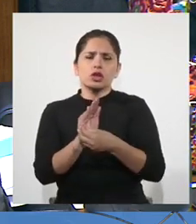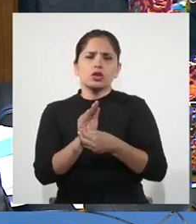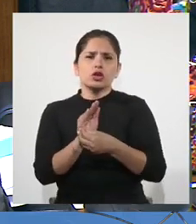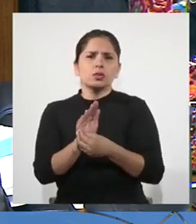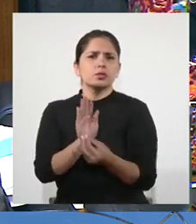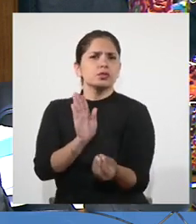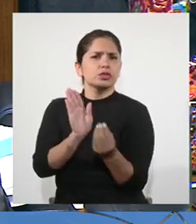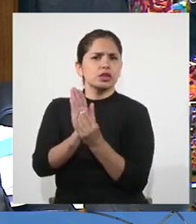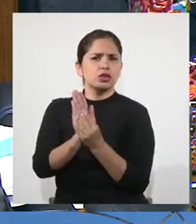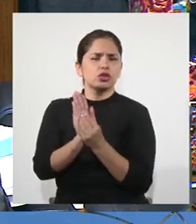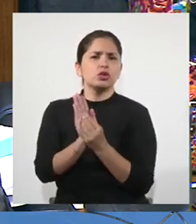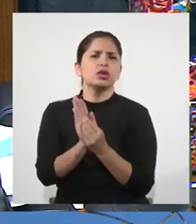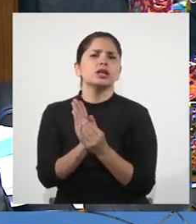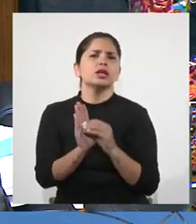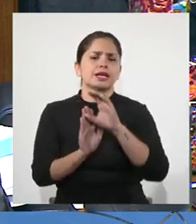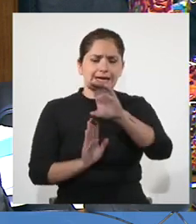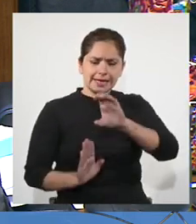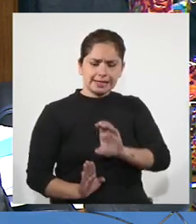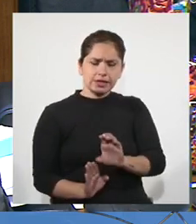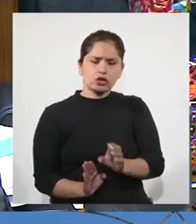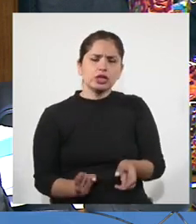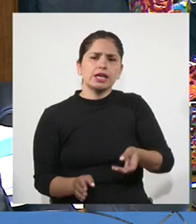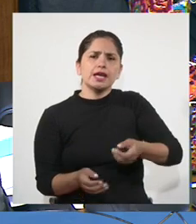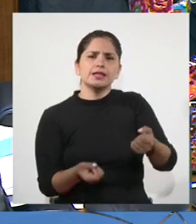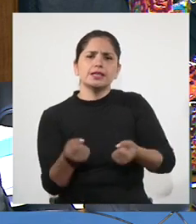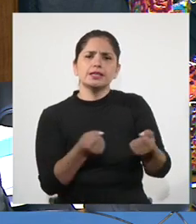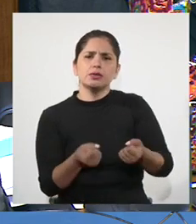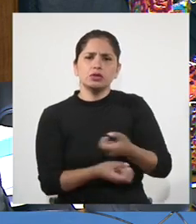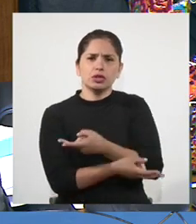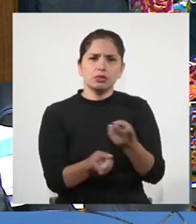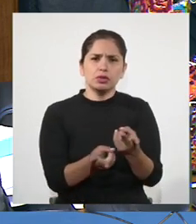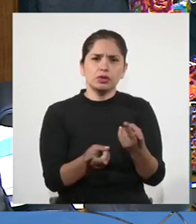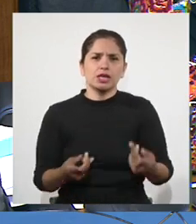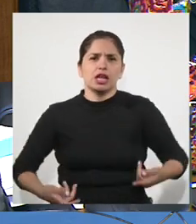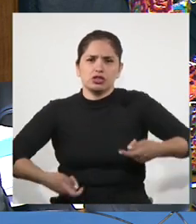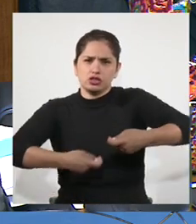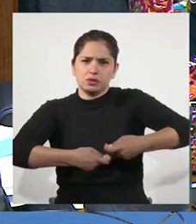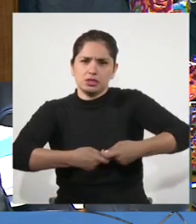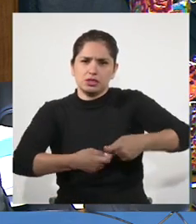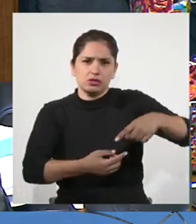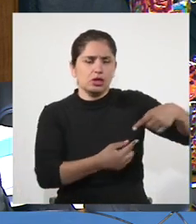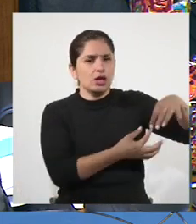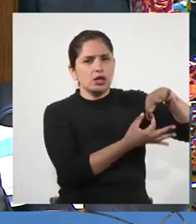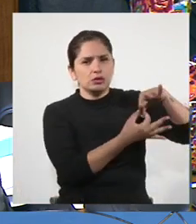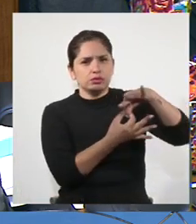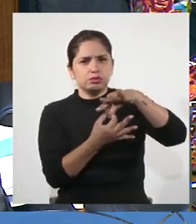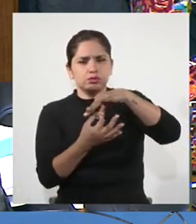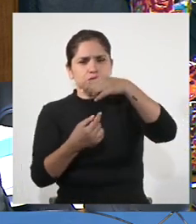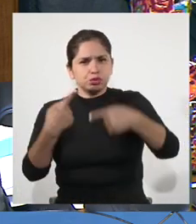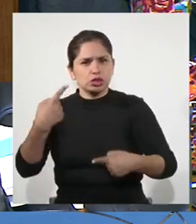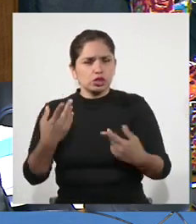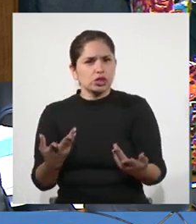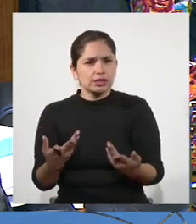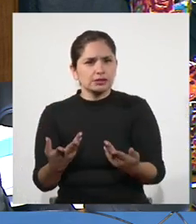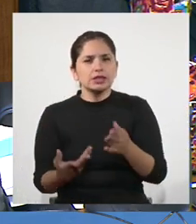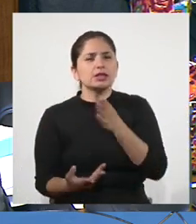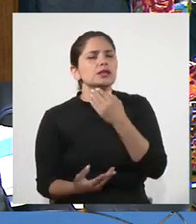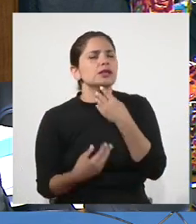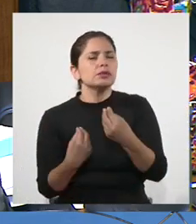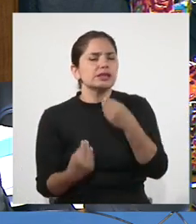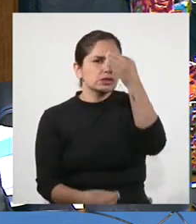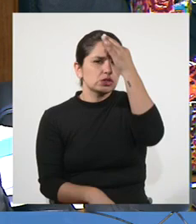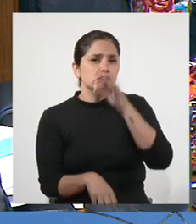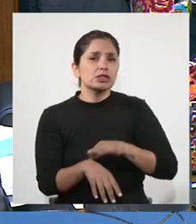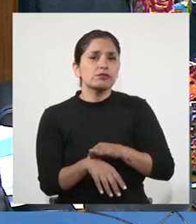público, estar sujeto a subsidio. Hay grave incoherencia, la puede manejar solo la tía propietaria del furgón, y qué pasa cuando se enferma, pero